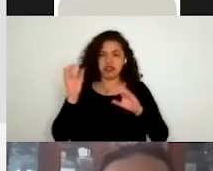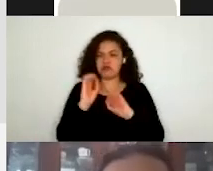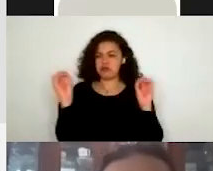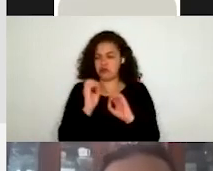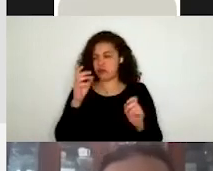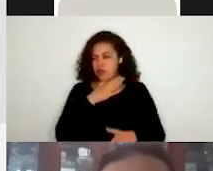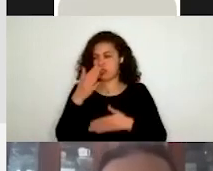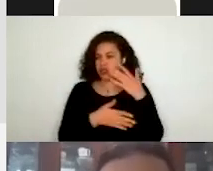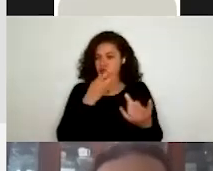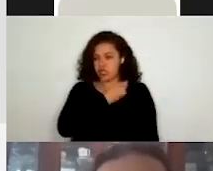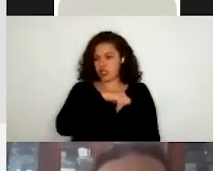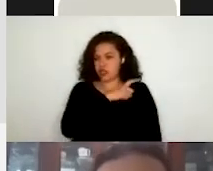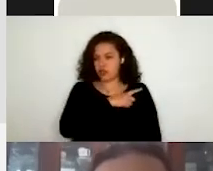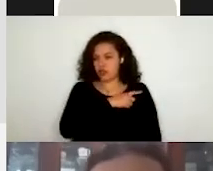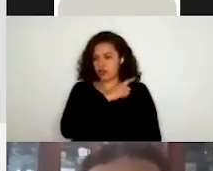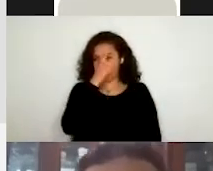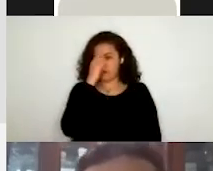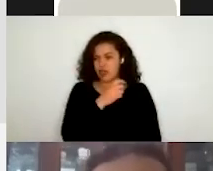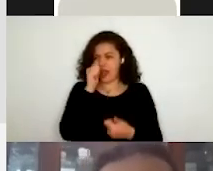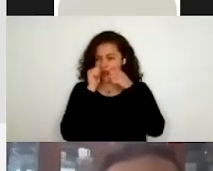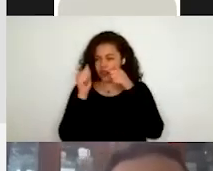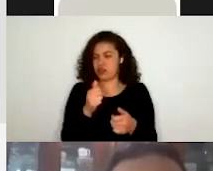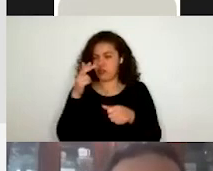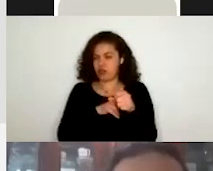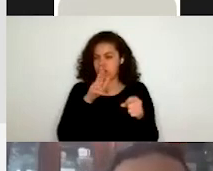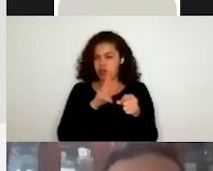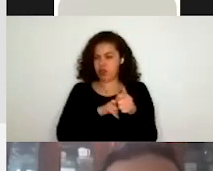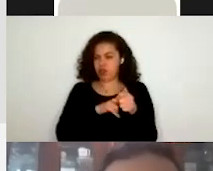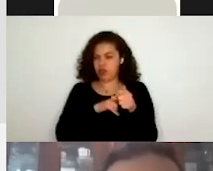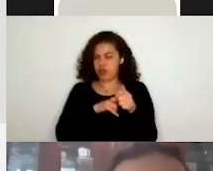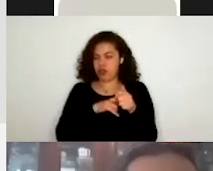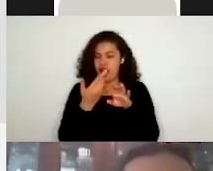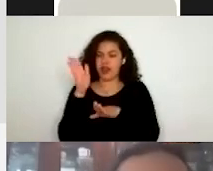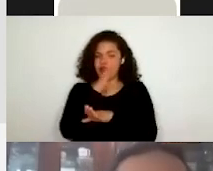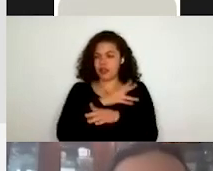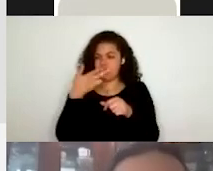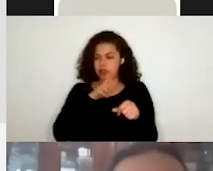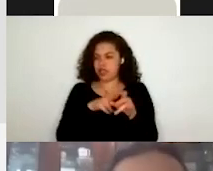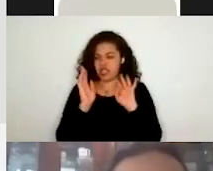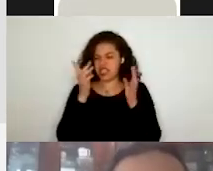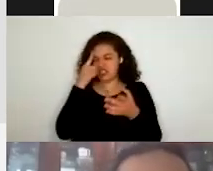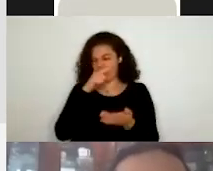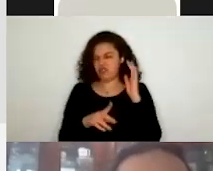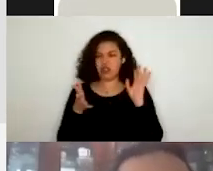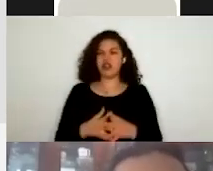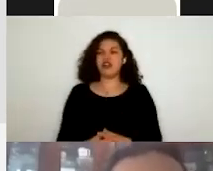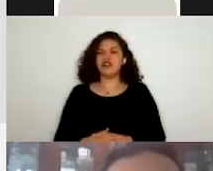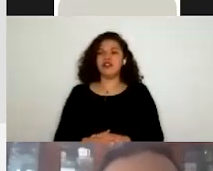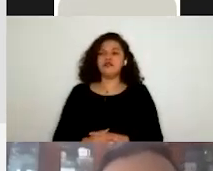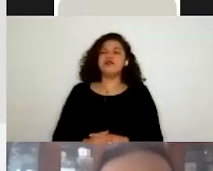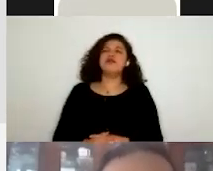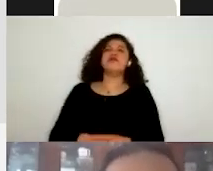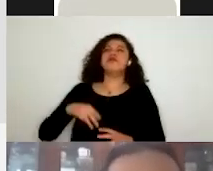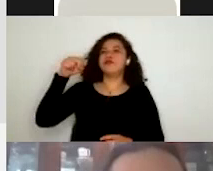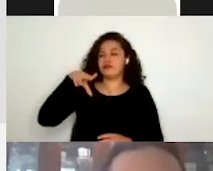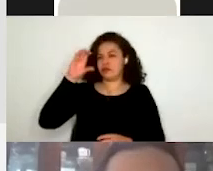de salud, la atención médica prehospitalaria y nada más. NOM